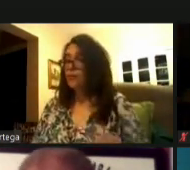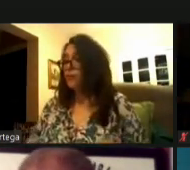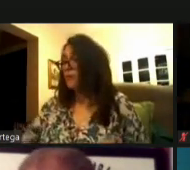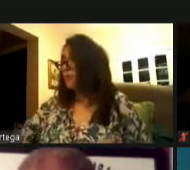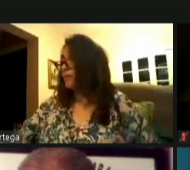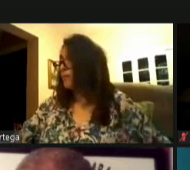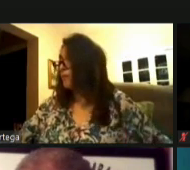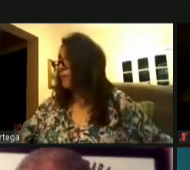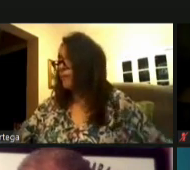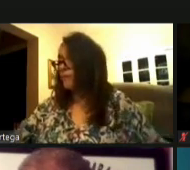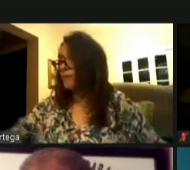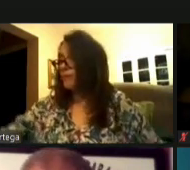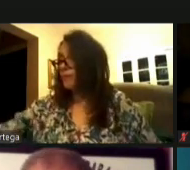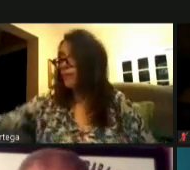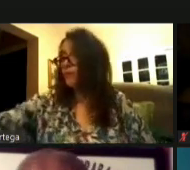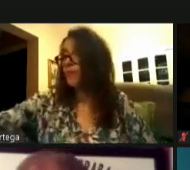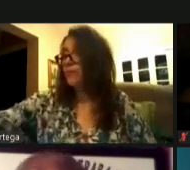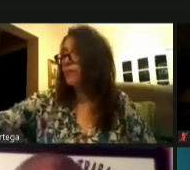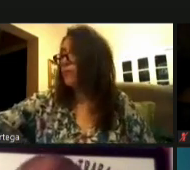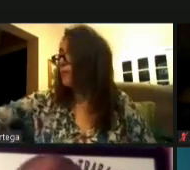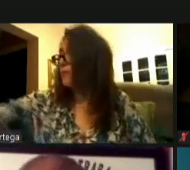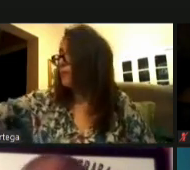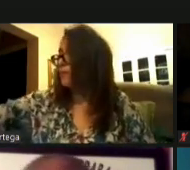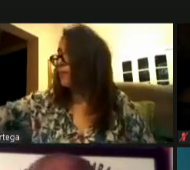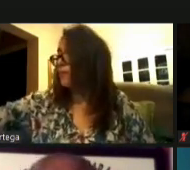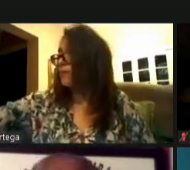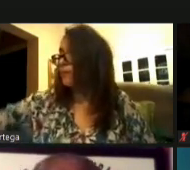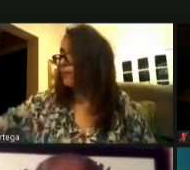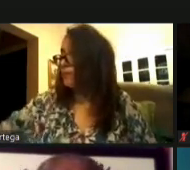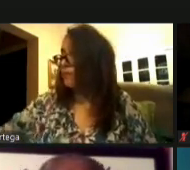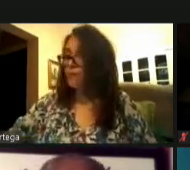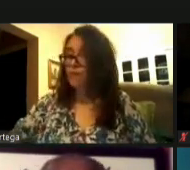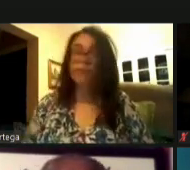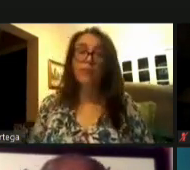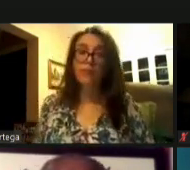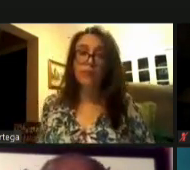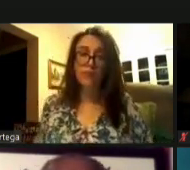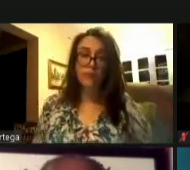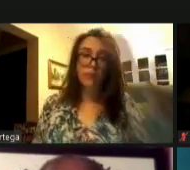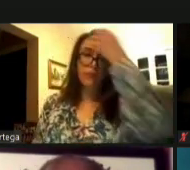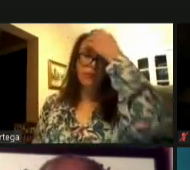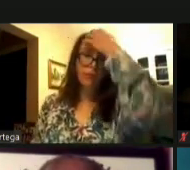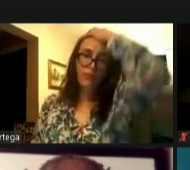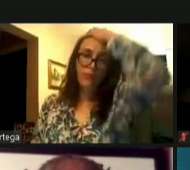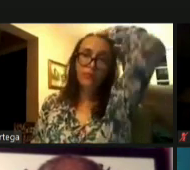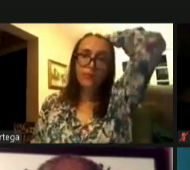Zapopan están trabajando en la realización de dicho proyecto. En cuanto, presidente.